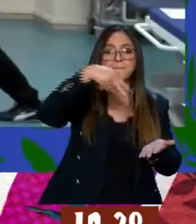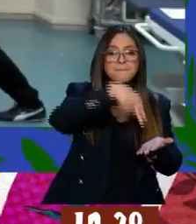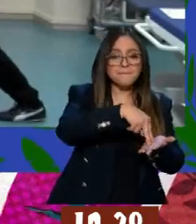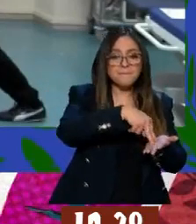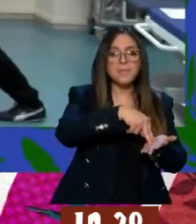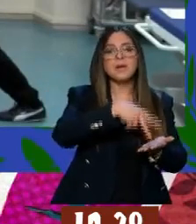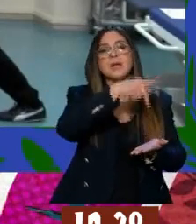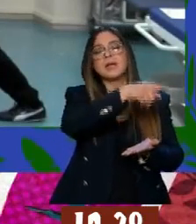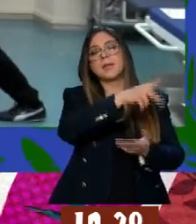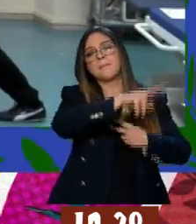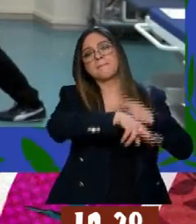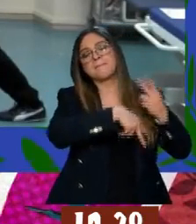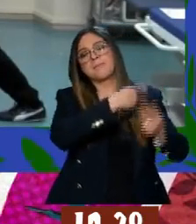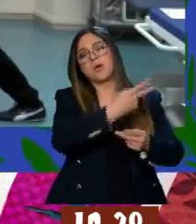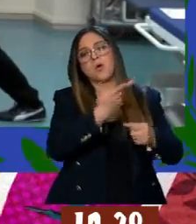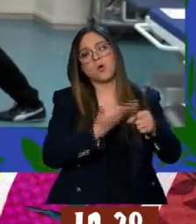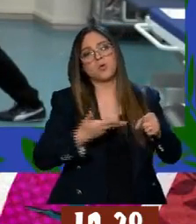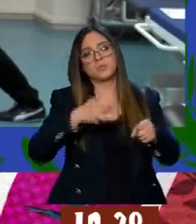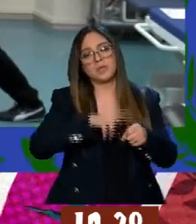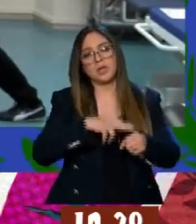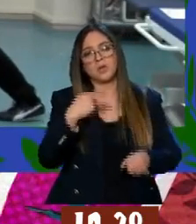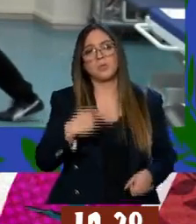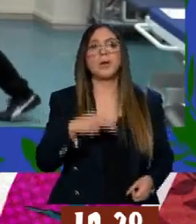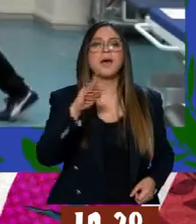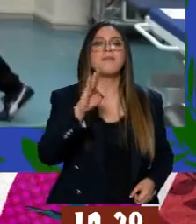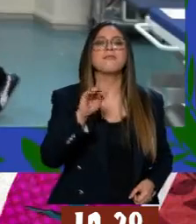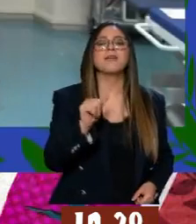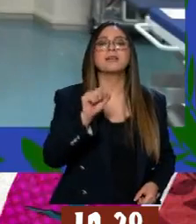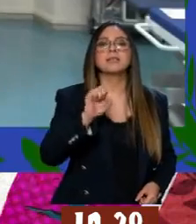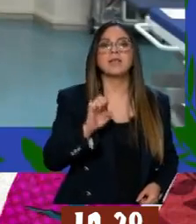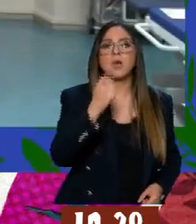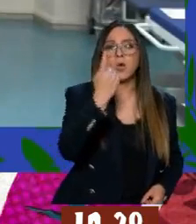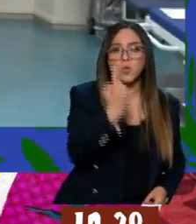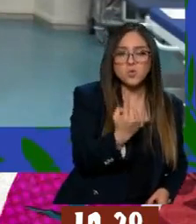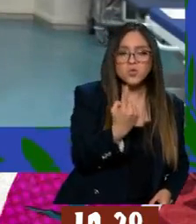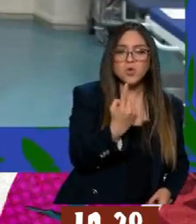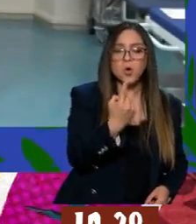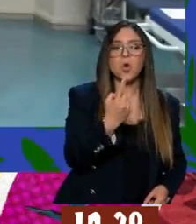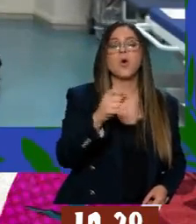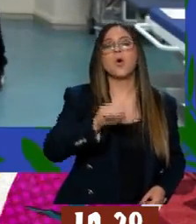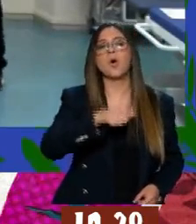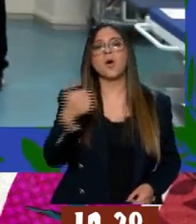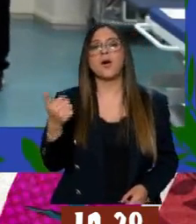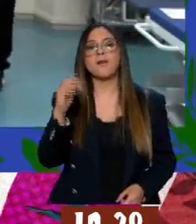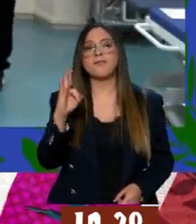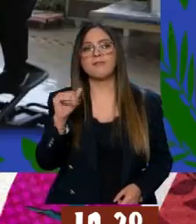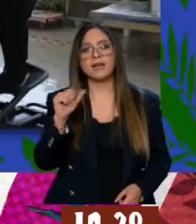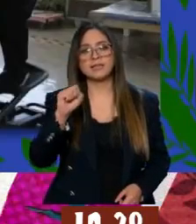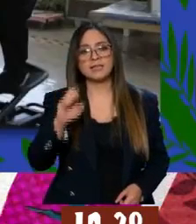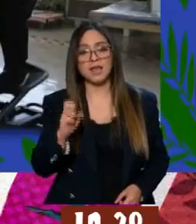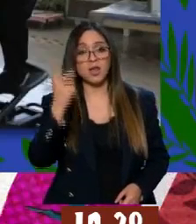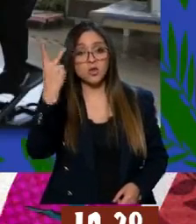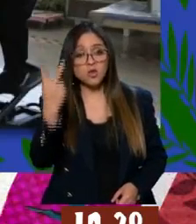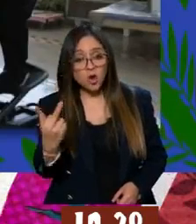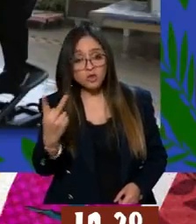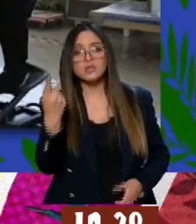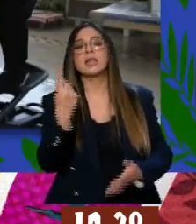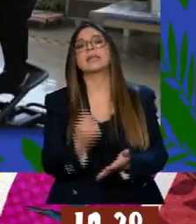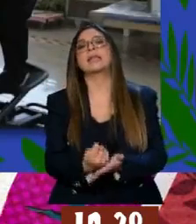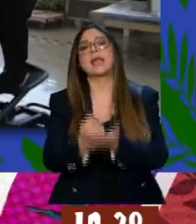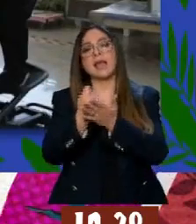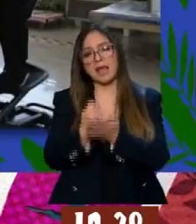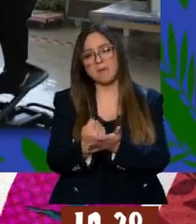dado de alta del hospital, que se llama fase 1, hospitalaria, fase 2, cuando llega con nosotros de la rehabilitación, y entonces eso incluye